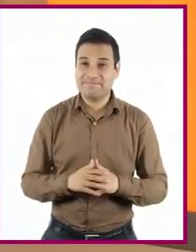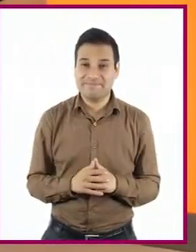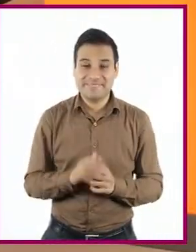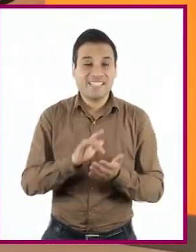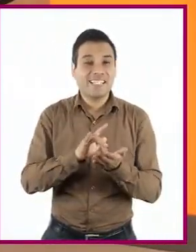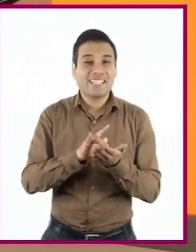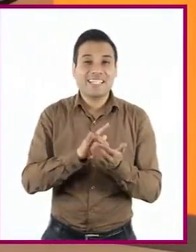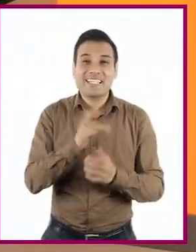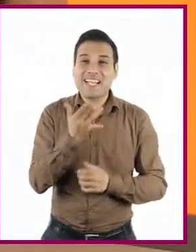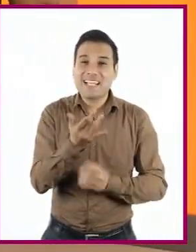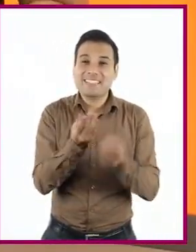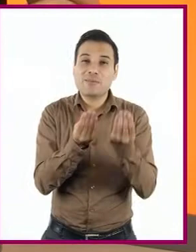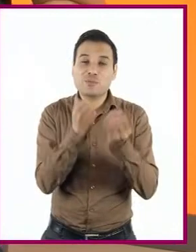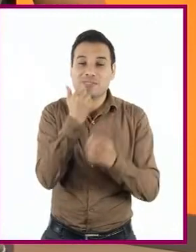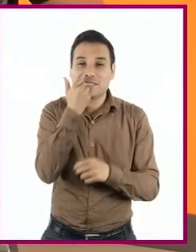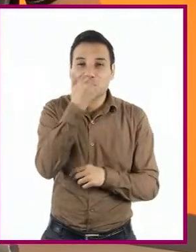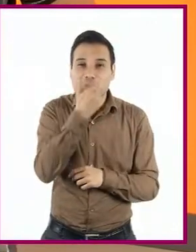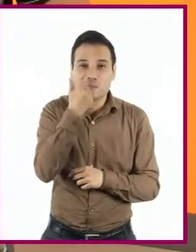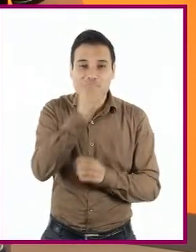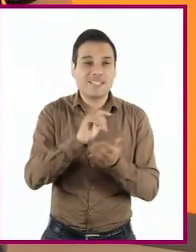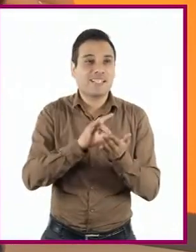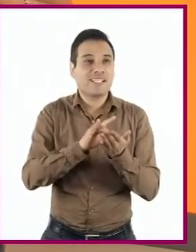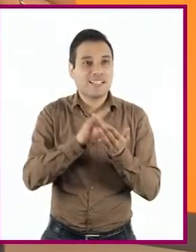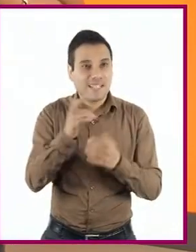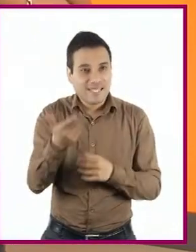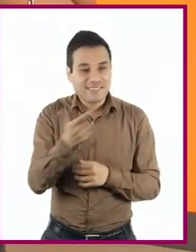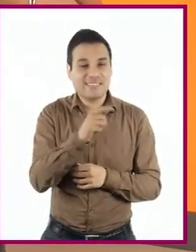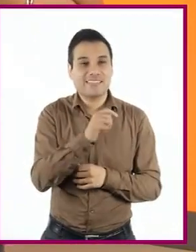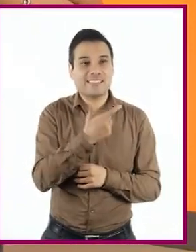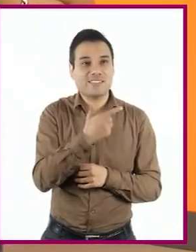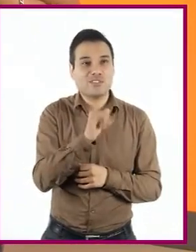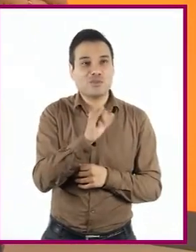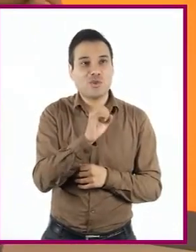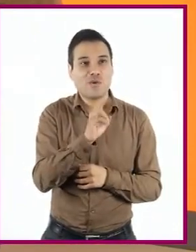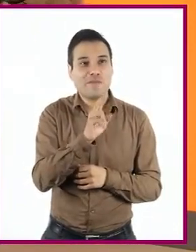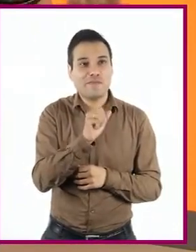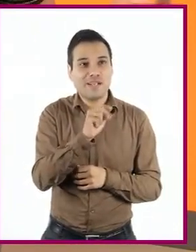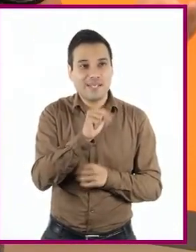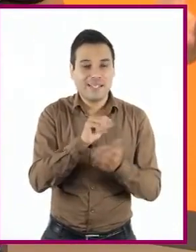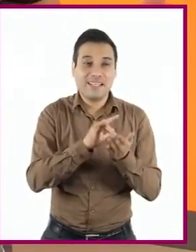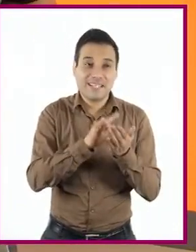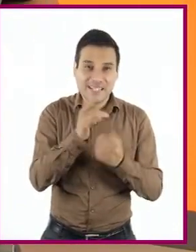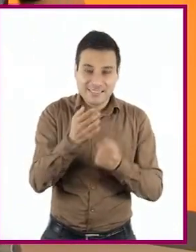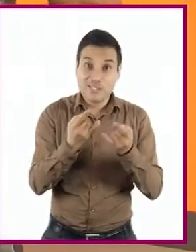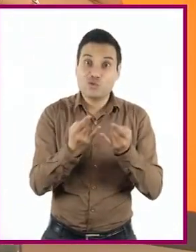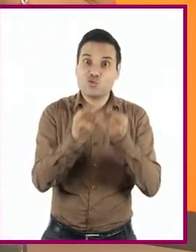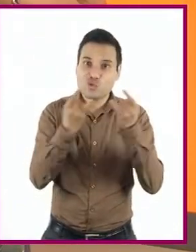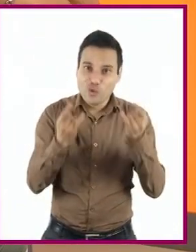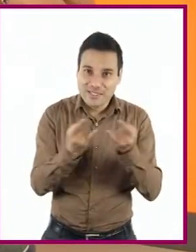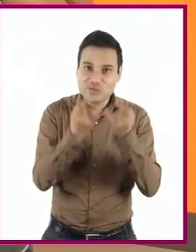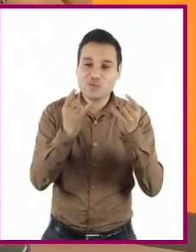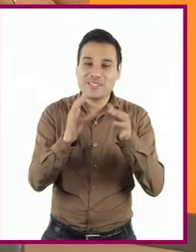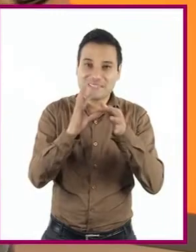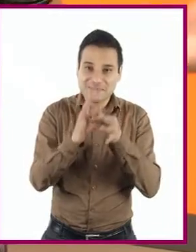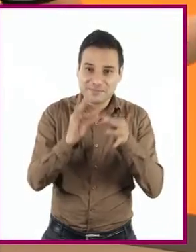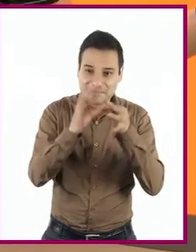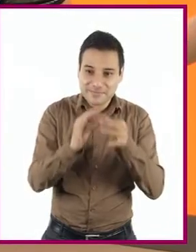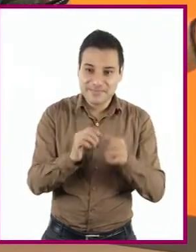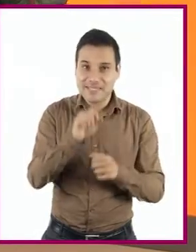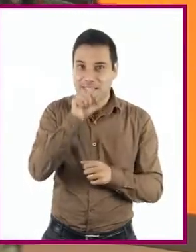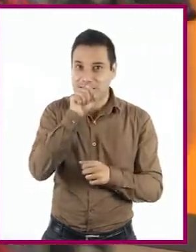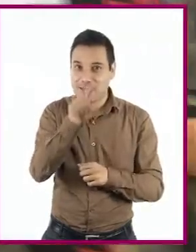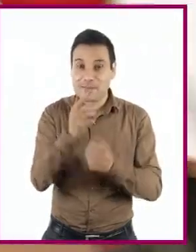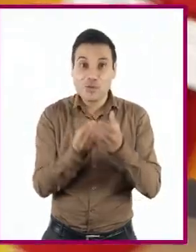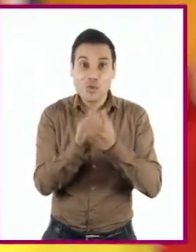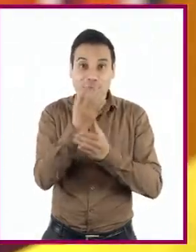Muchas gracias, alumnas, alumnos. Gracias, Giovanna, por llevarnos a viajar, por las narraciones de la familia, por invitarnos a crear